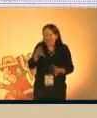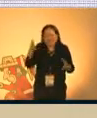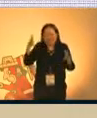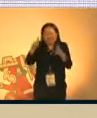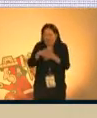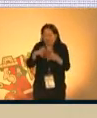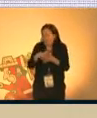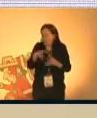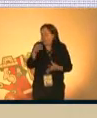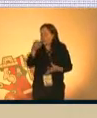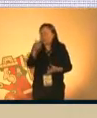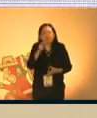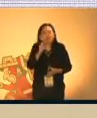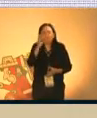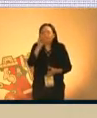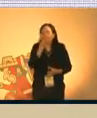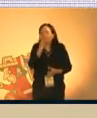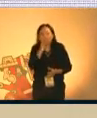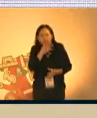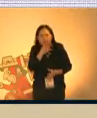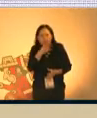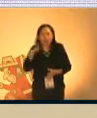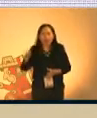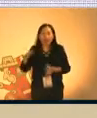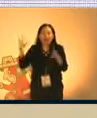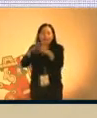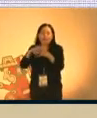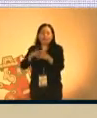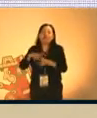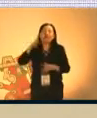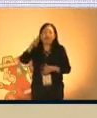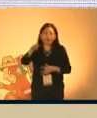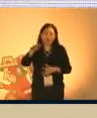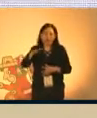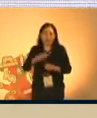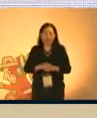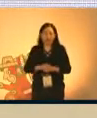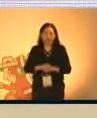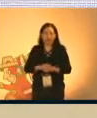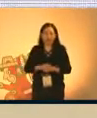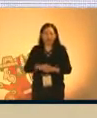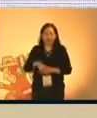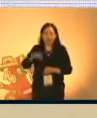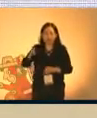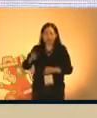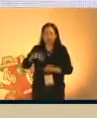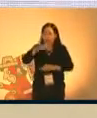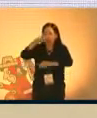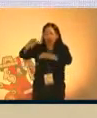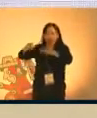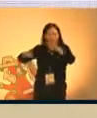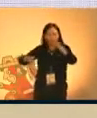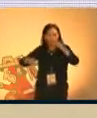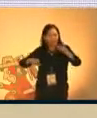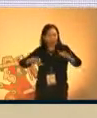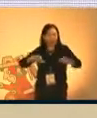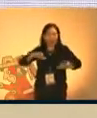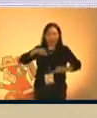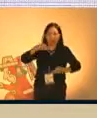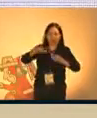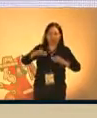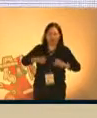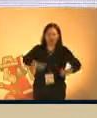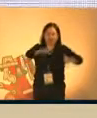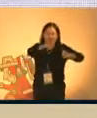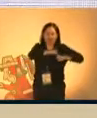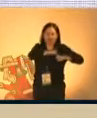minutos y de es la batalla decisiva de verdad en la que es vencer o morir y mantener a las tropas sin moverse un pelo y él